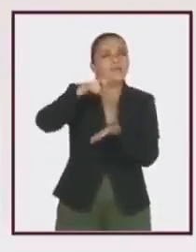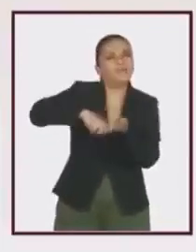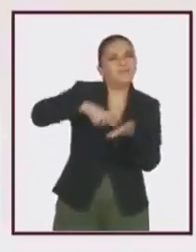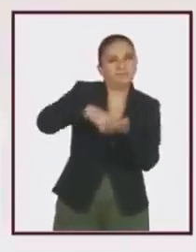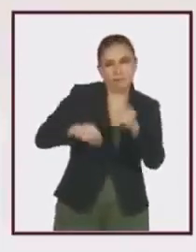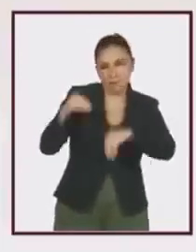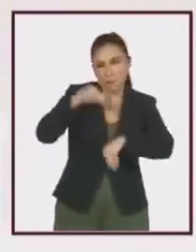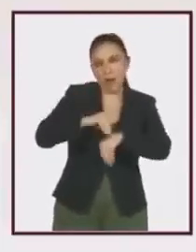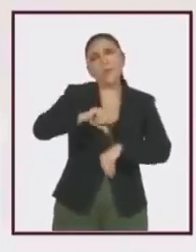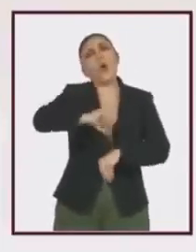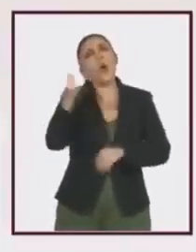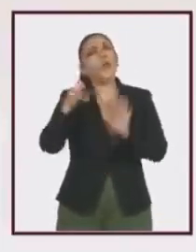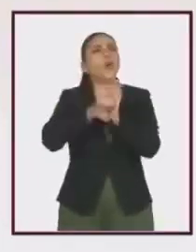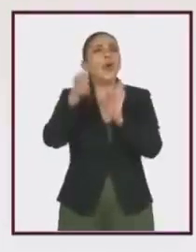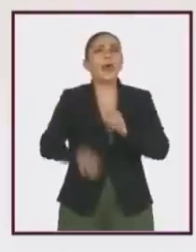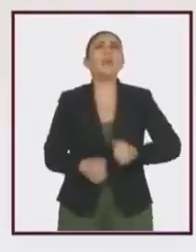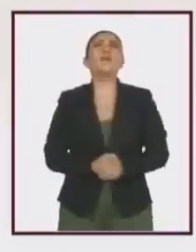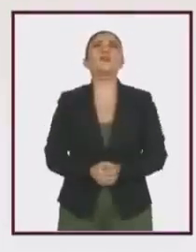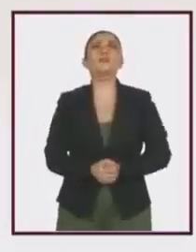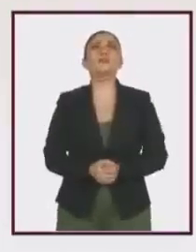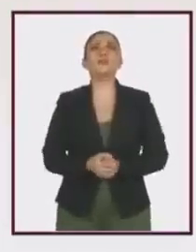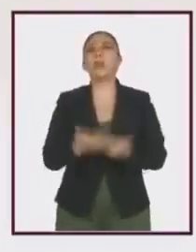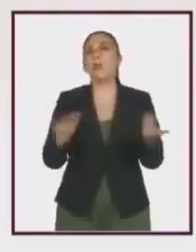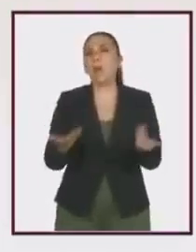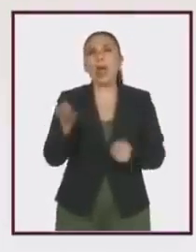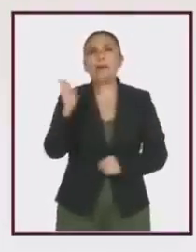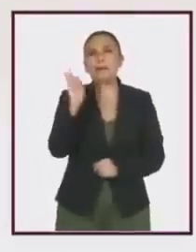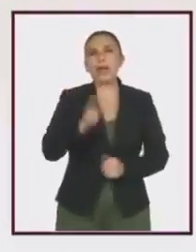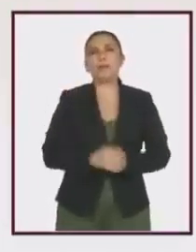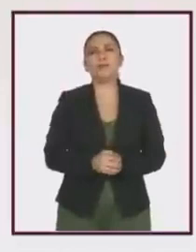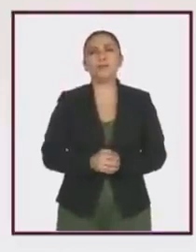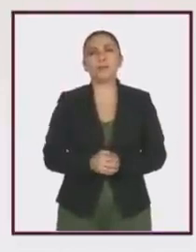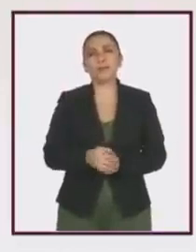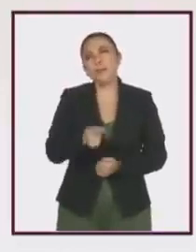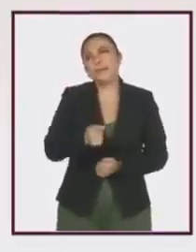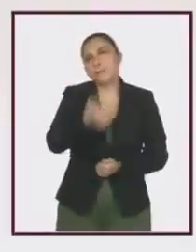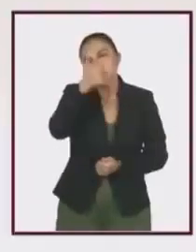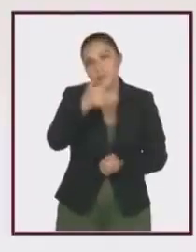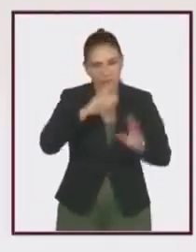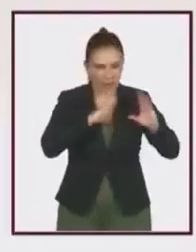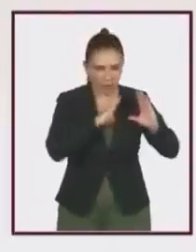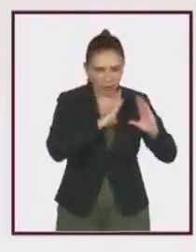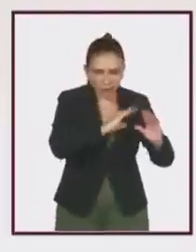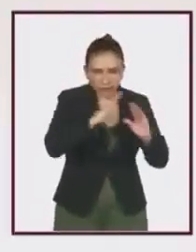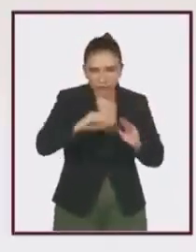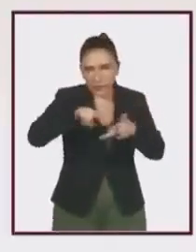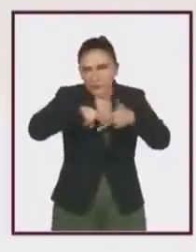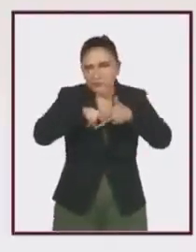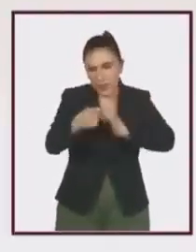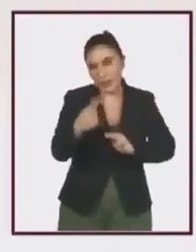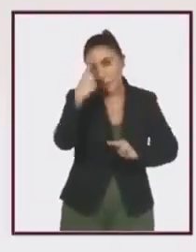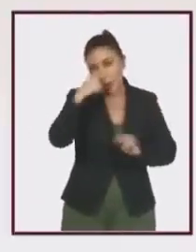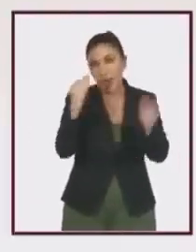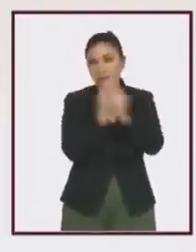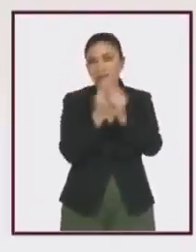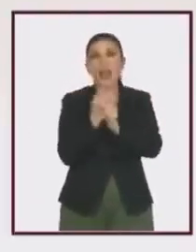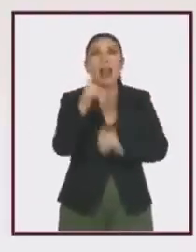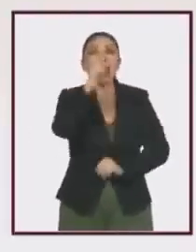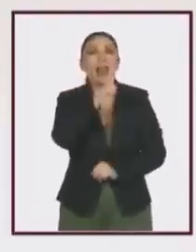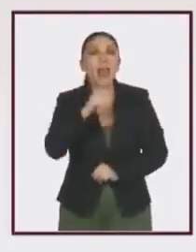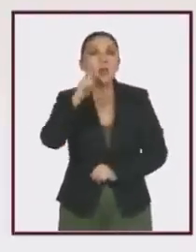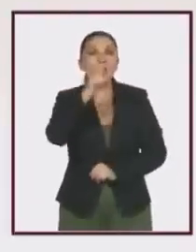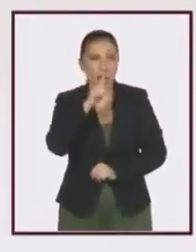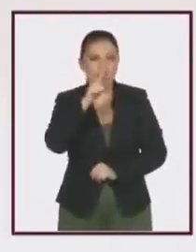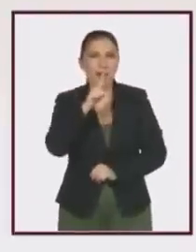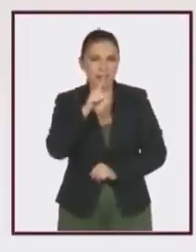ser si vamos a abordar en los primeros años en el campo de lenguajes, que estamos